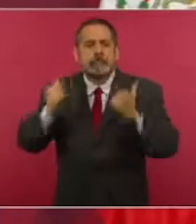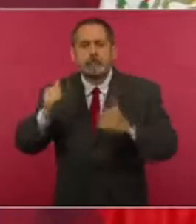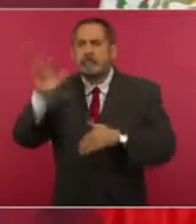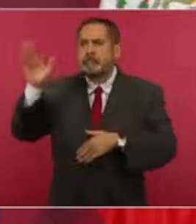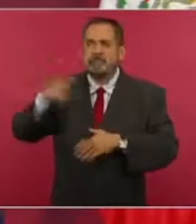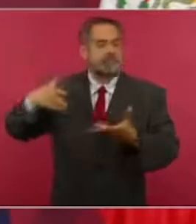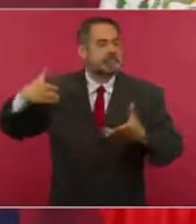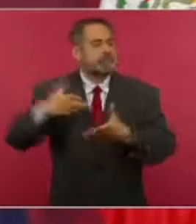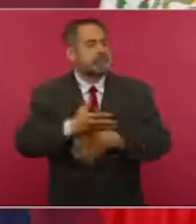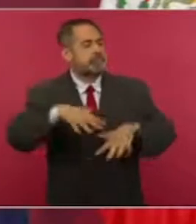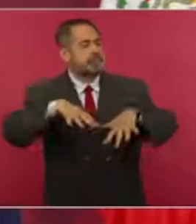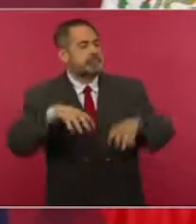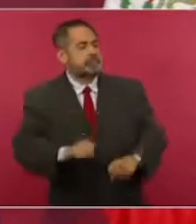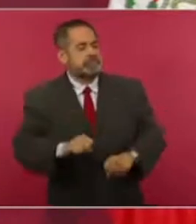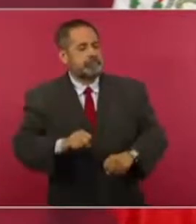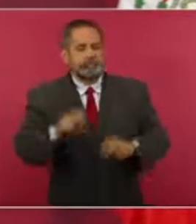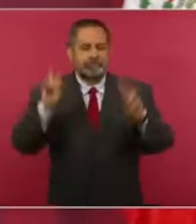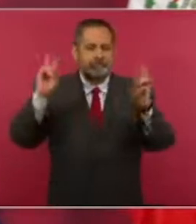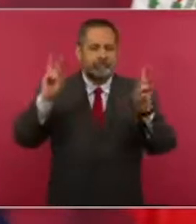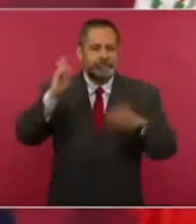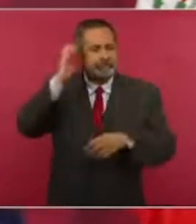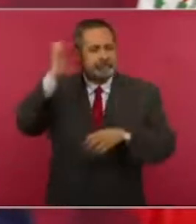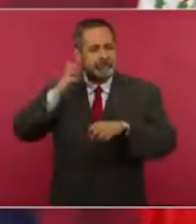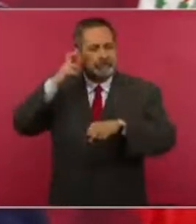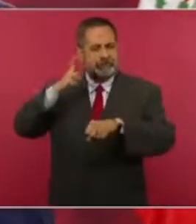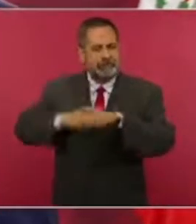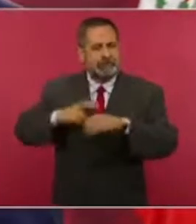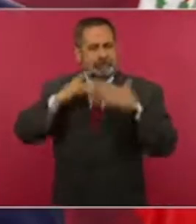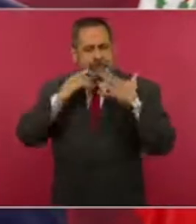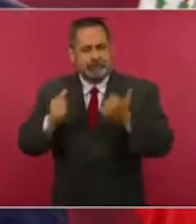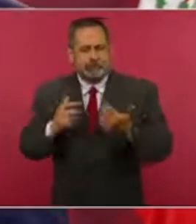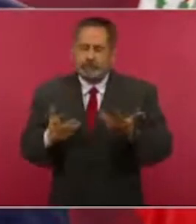establece el llamado imperio.